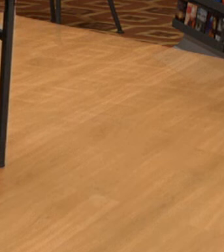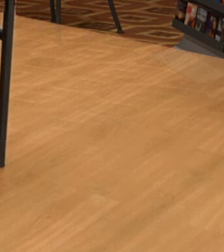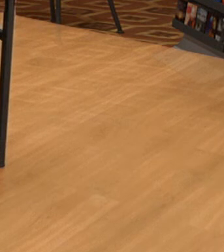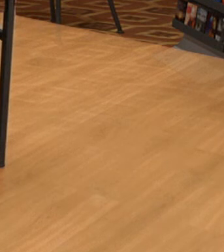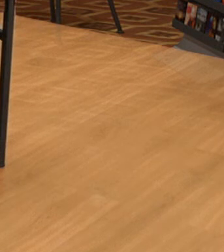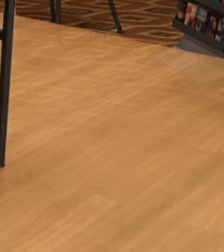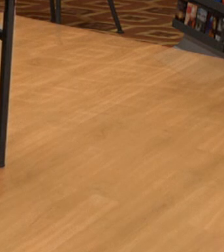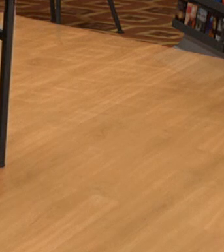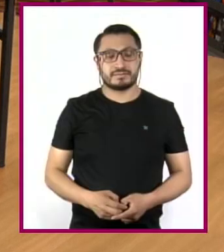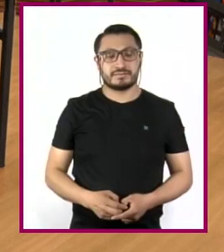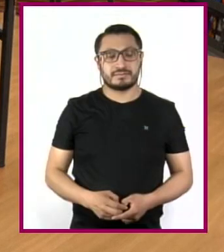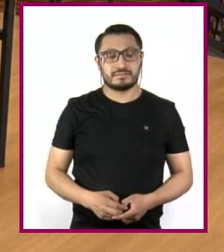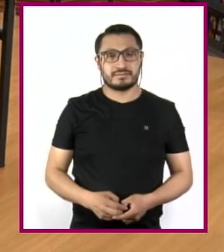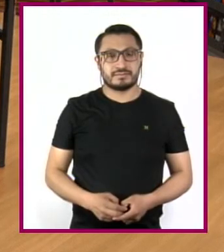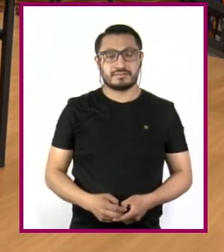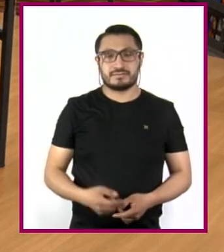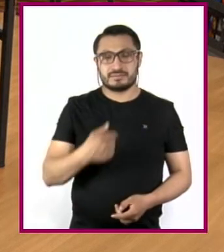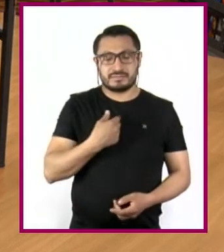Entro al teletransportador.